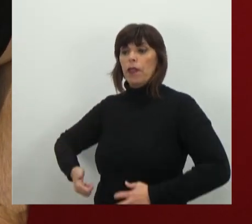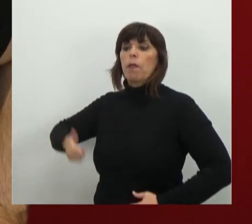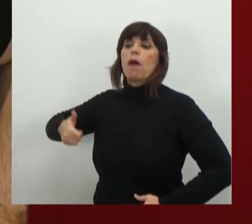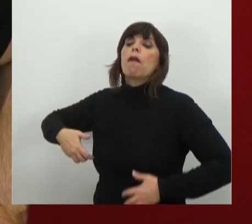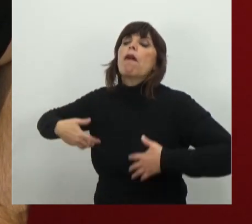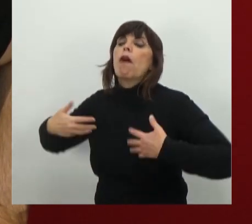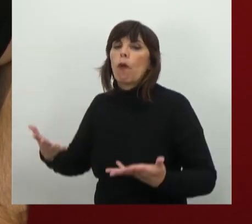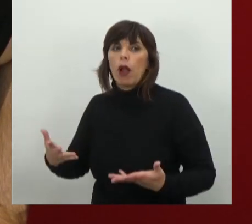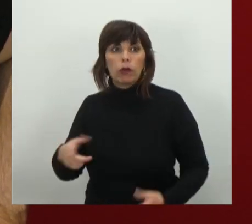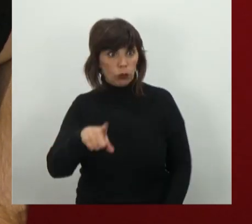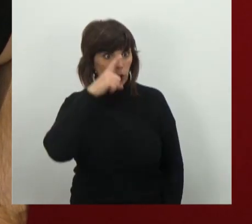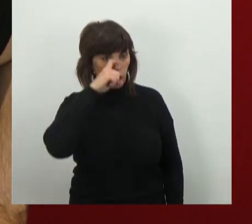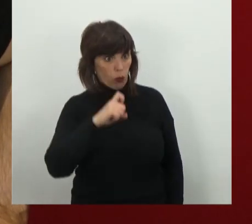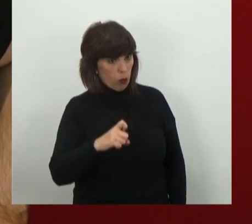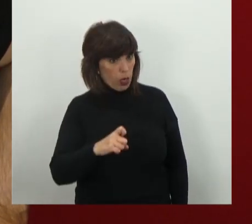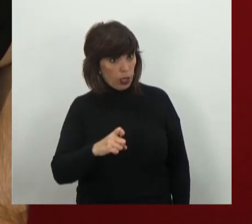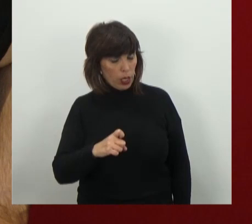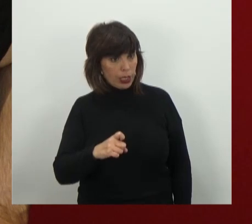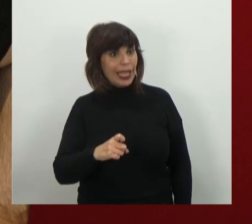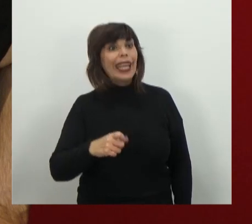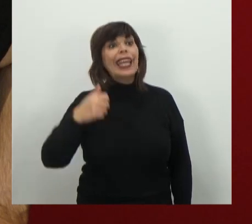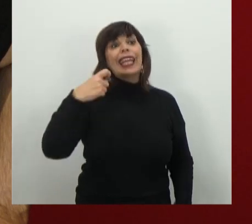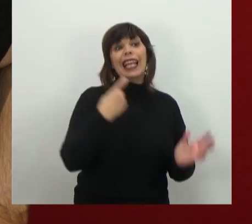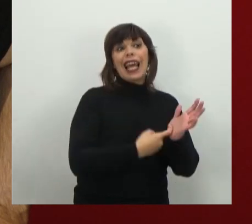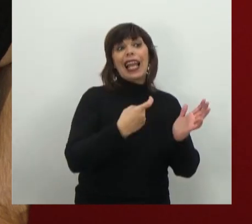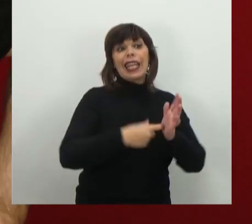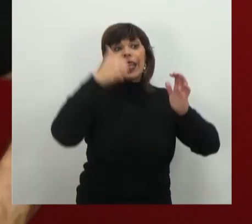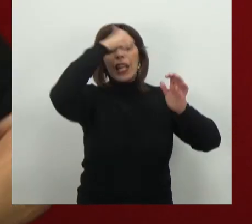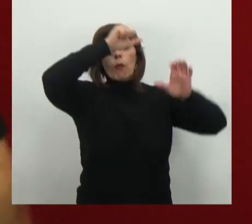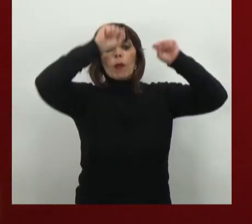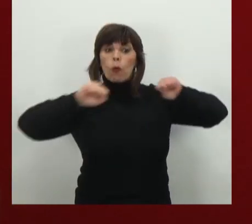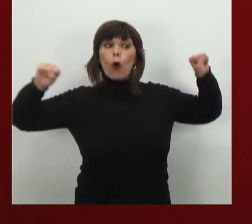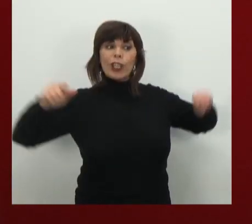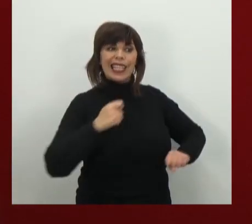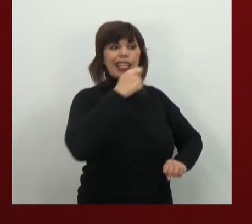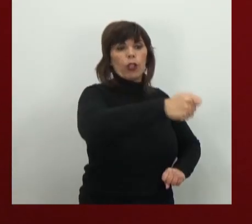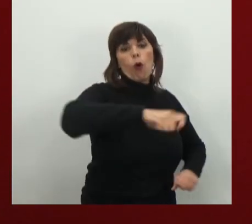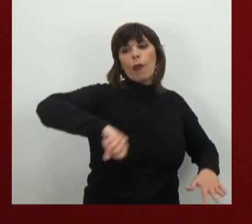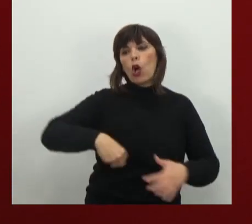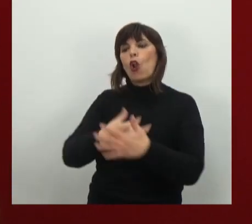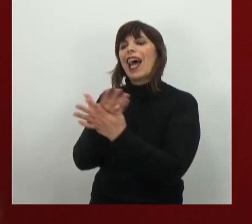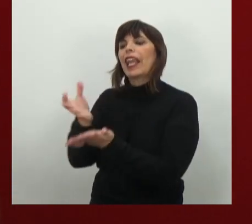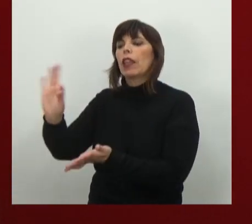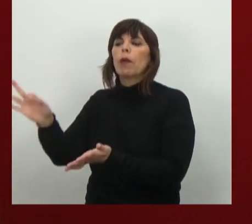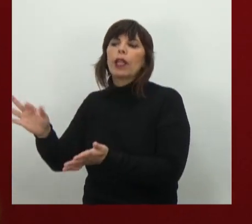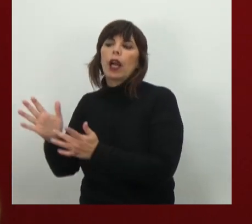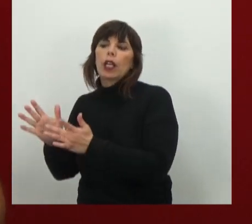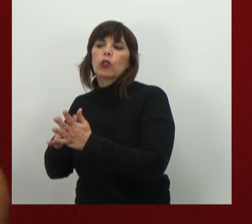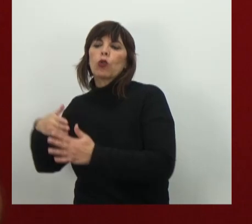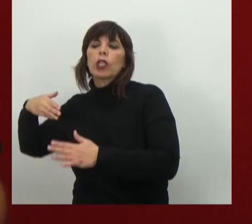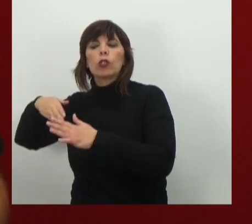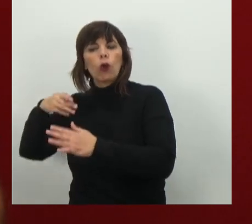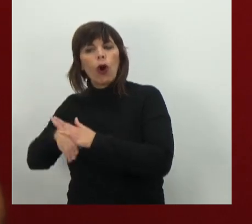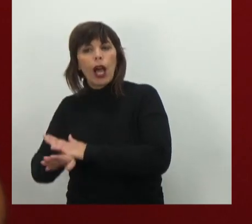Acuérdate que la ley fue dada por Moisés, pero la gracia vino por Jesucristo. Y a la pura gracia, a la pura verdad que es Jesucristo,